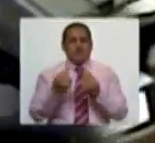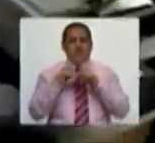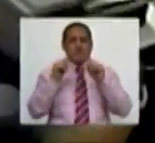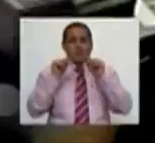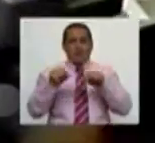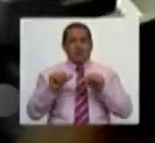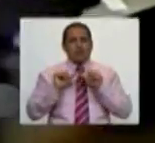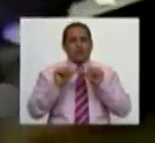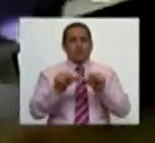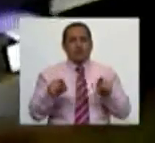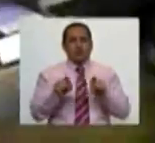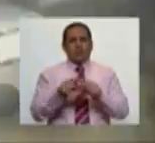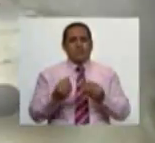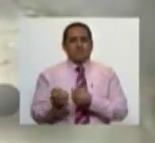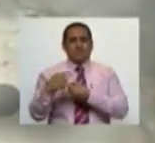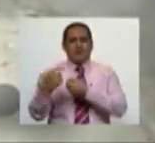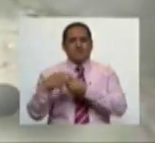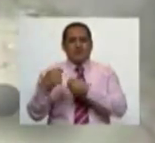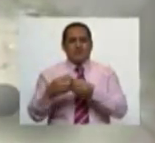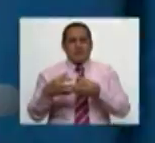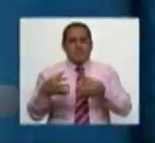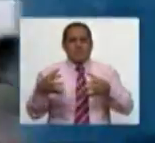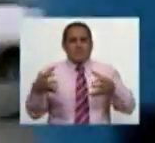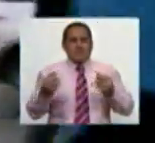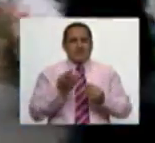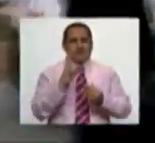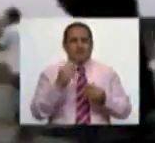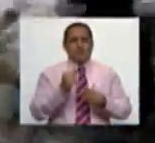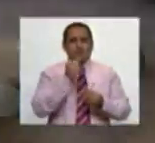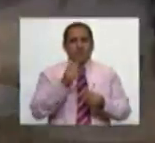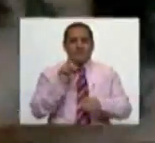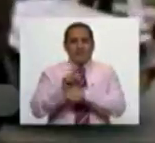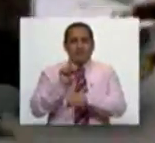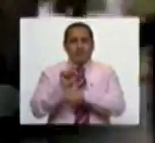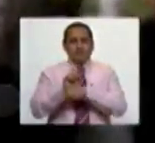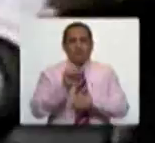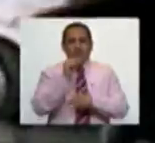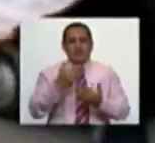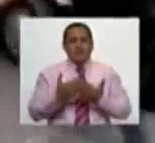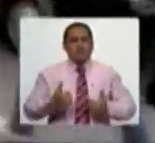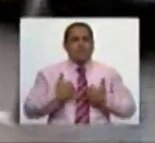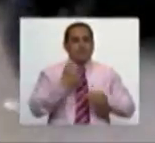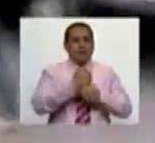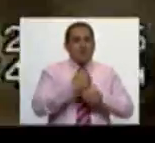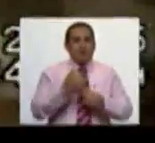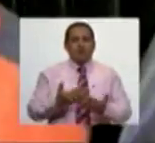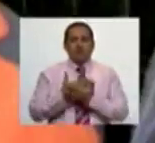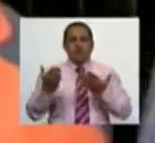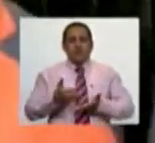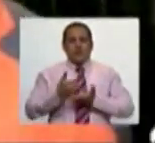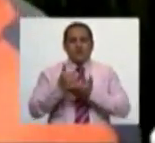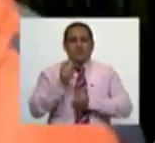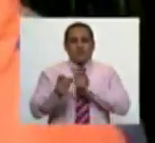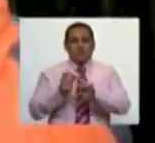bandas, mientras ésta continúa alimentándose, por no decir engordándose, de la falta de educación, la falta de opciones y